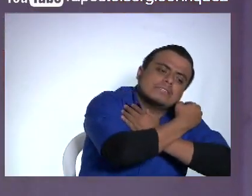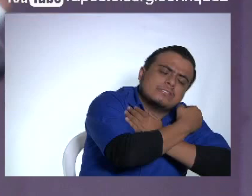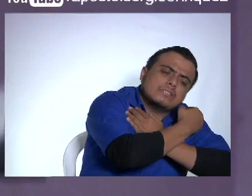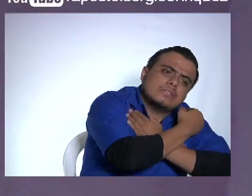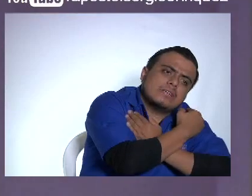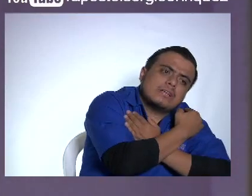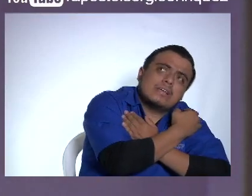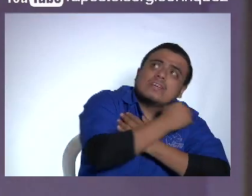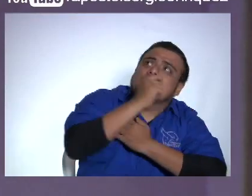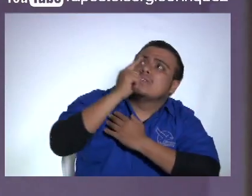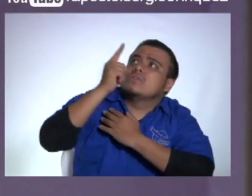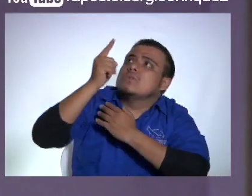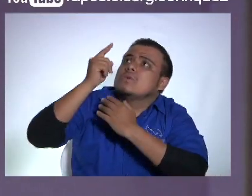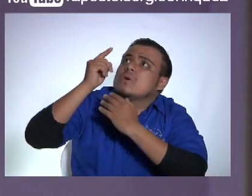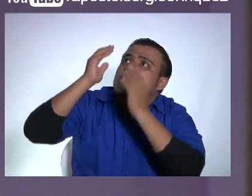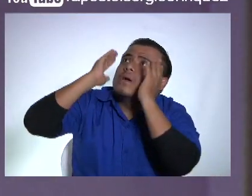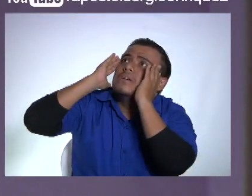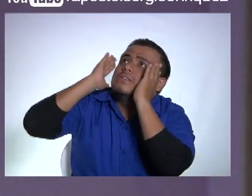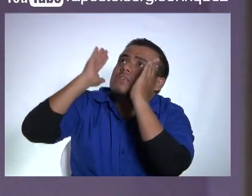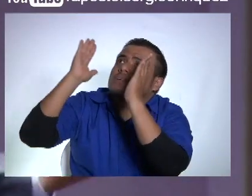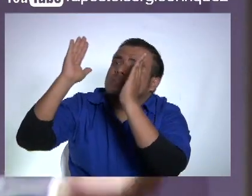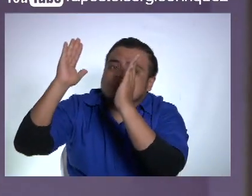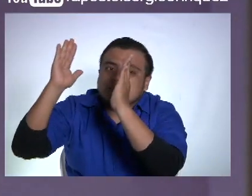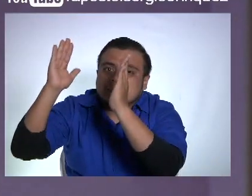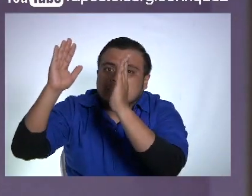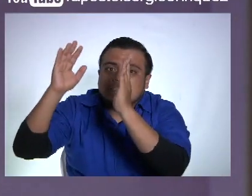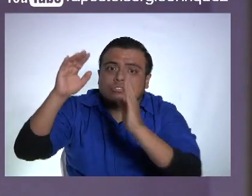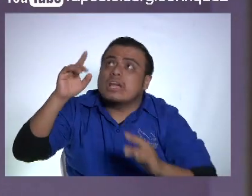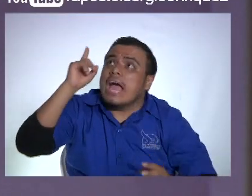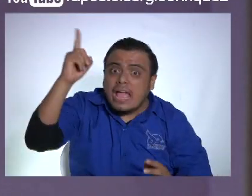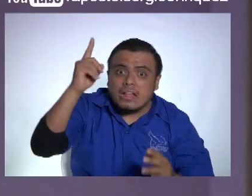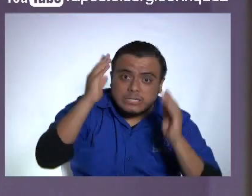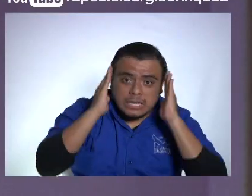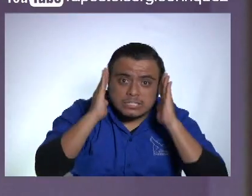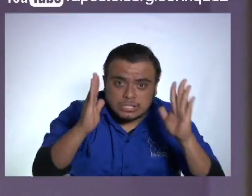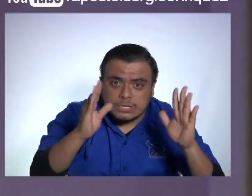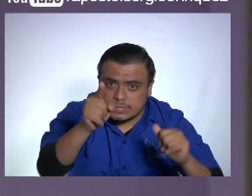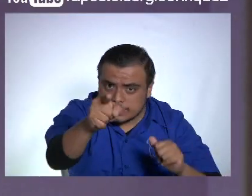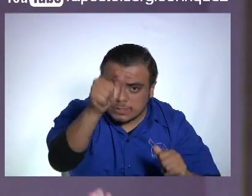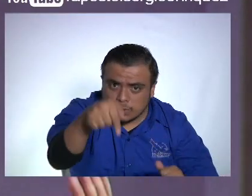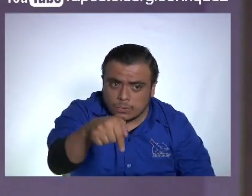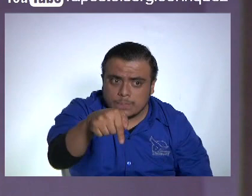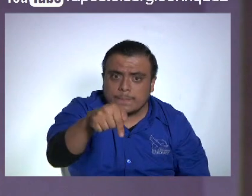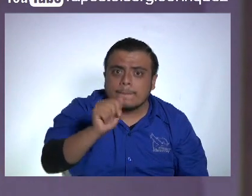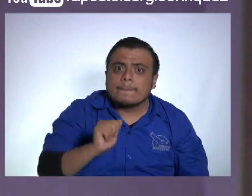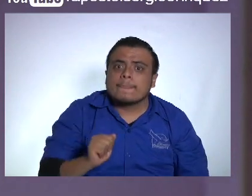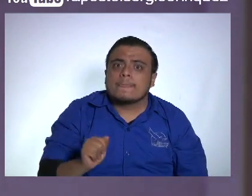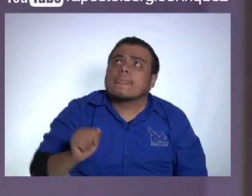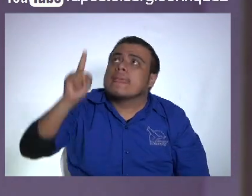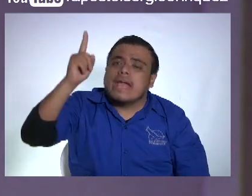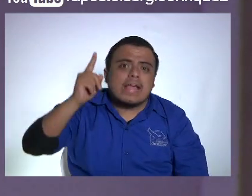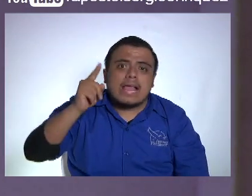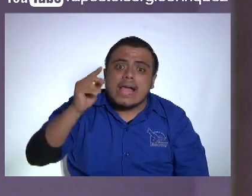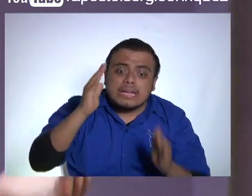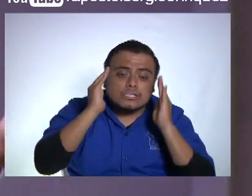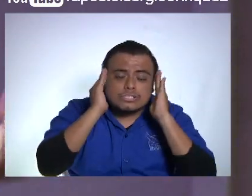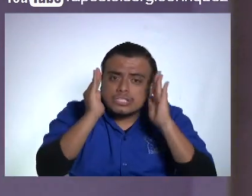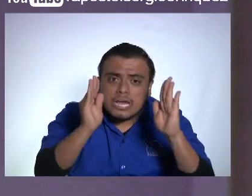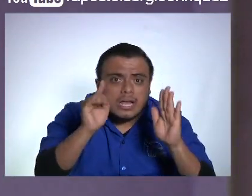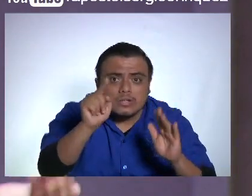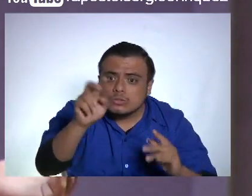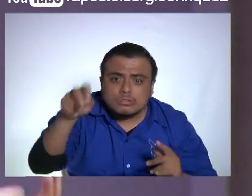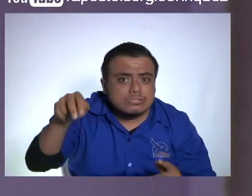me escuchas. Hermano, Él te está escuchando en esta noche. Está escuchando tu necesidad,